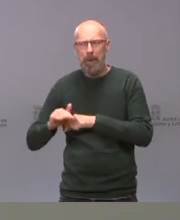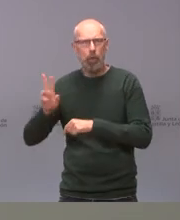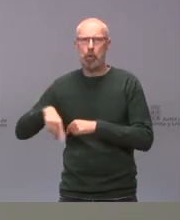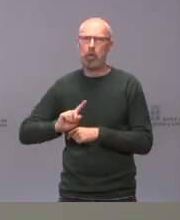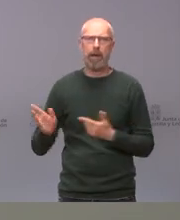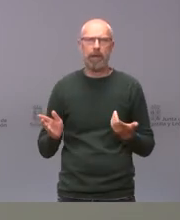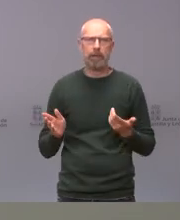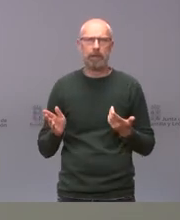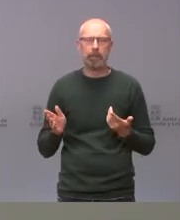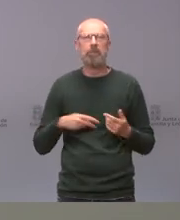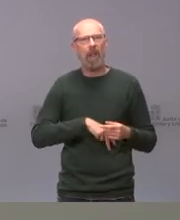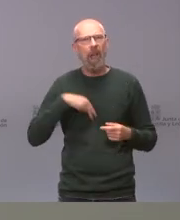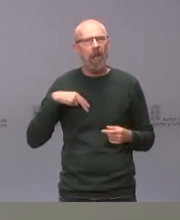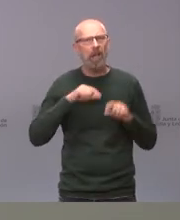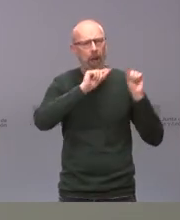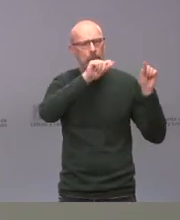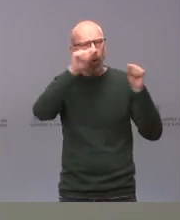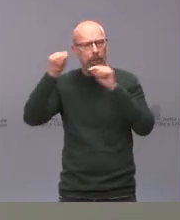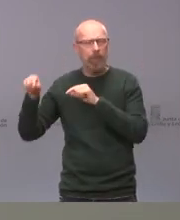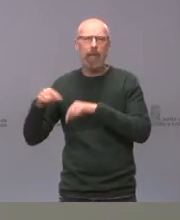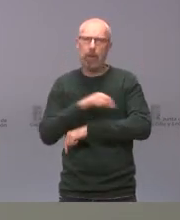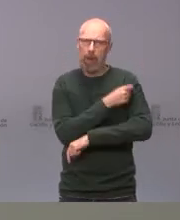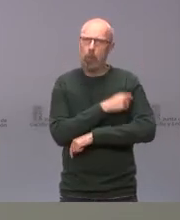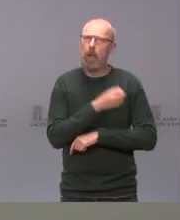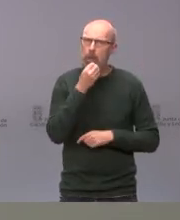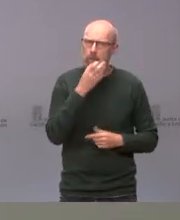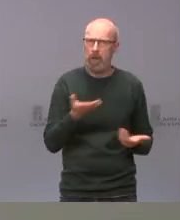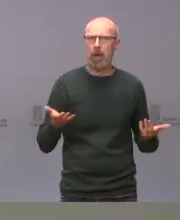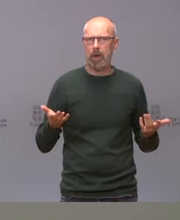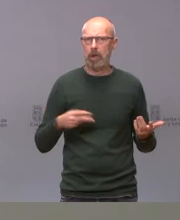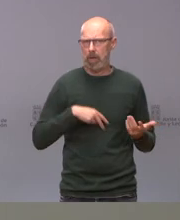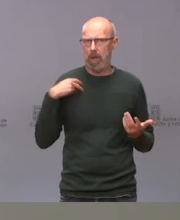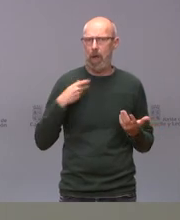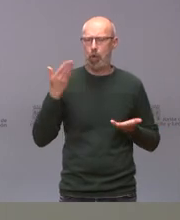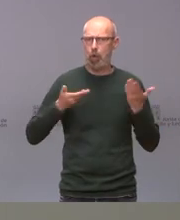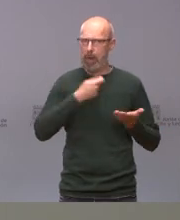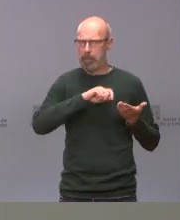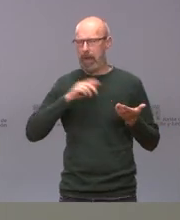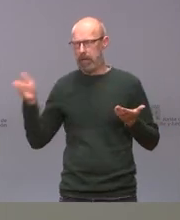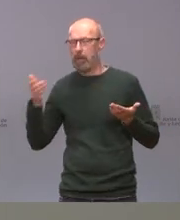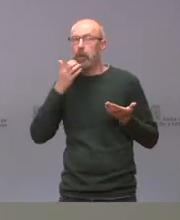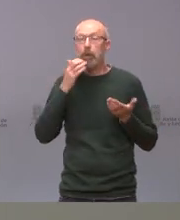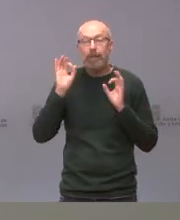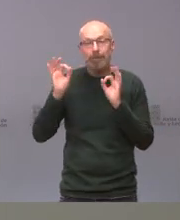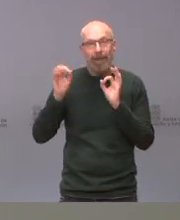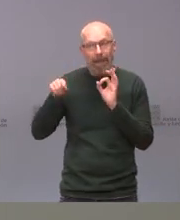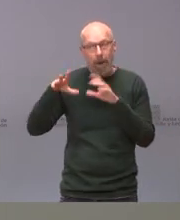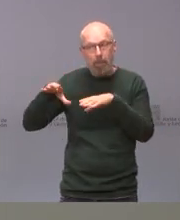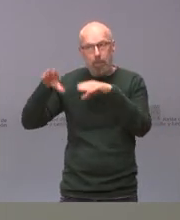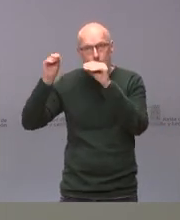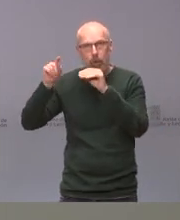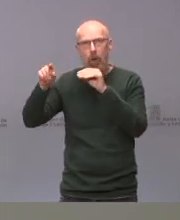todas las provincias se está vacunando muy bien comparado con España, pero es que especialmente Burgos no es